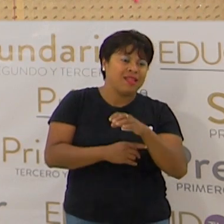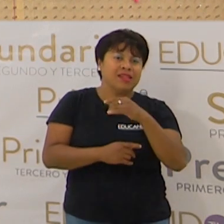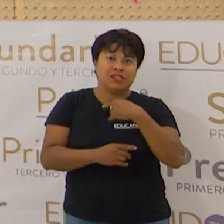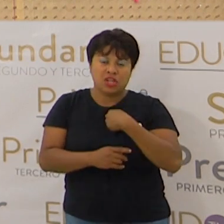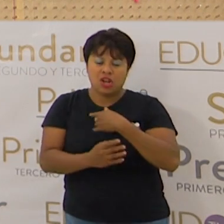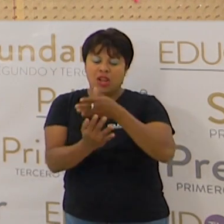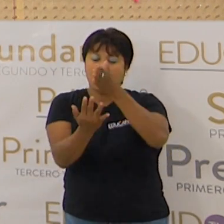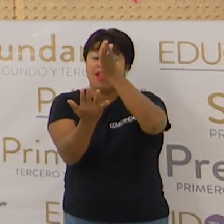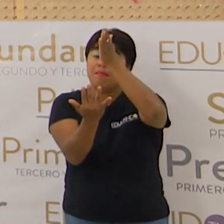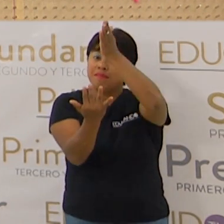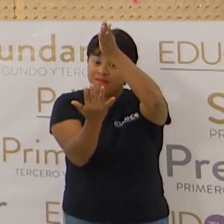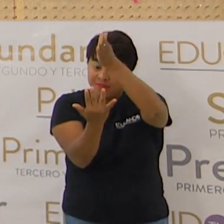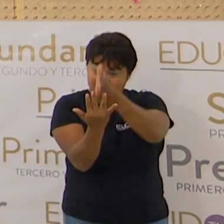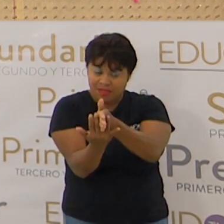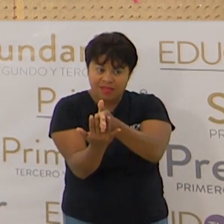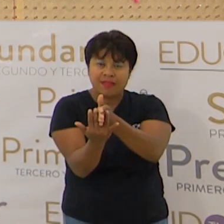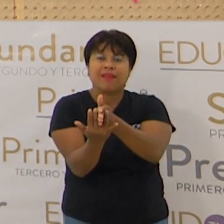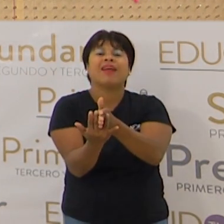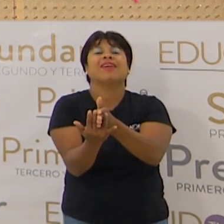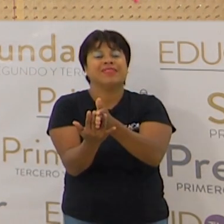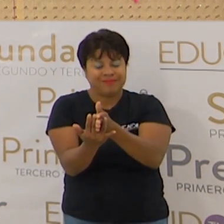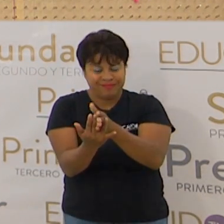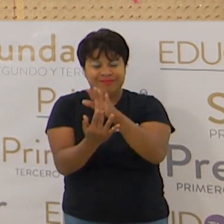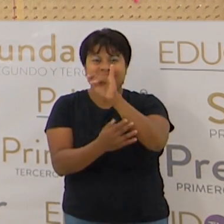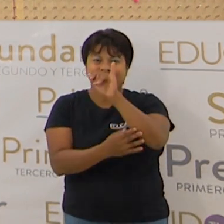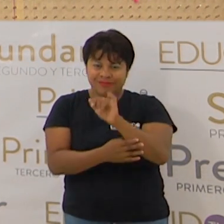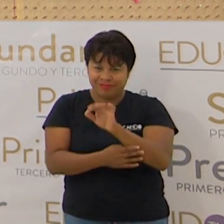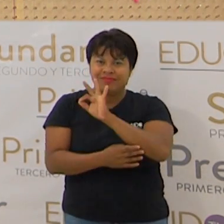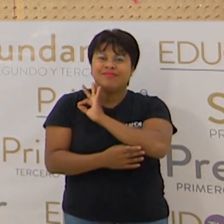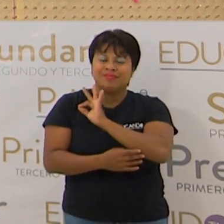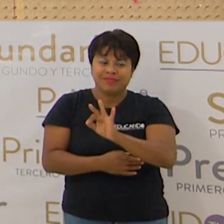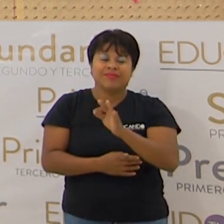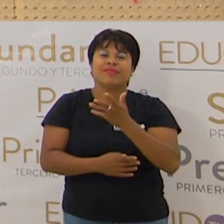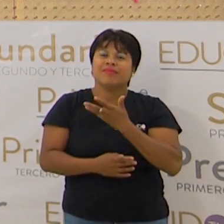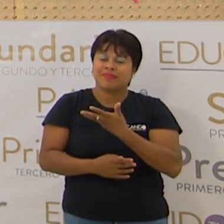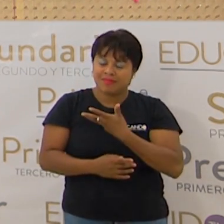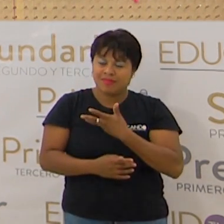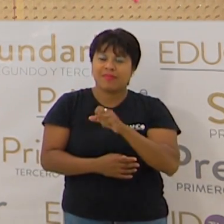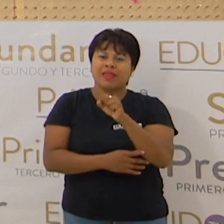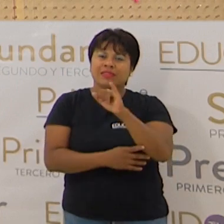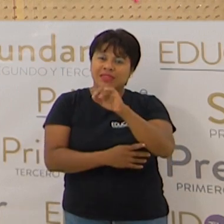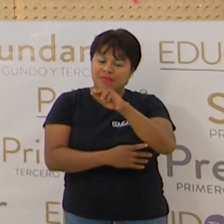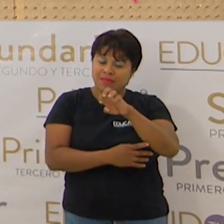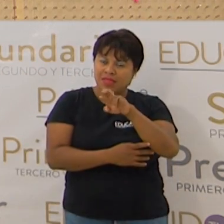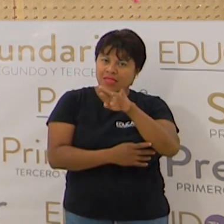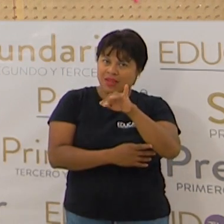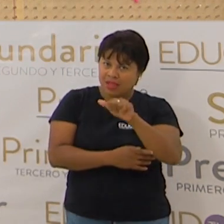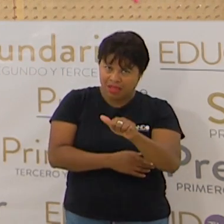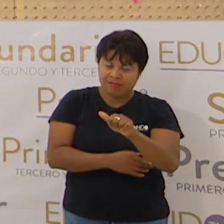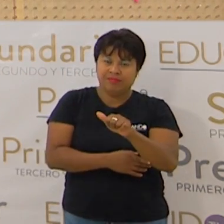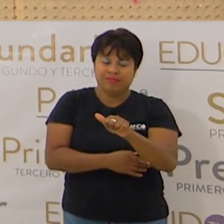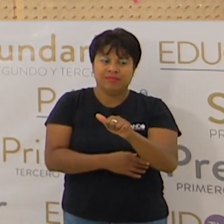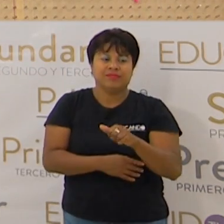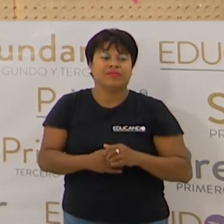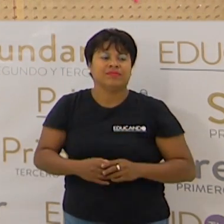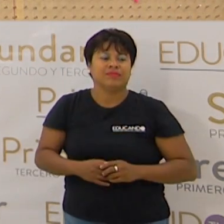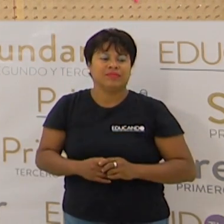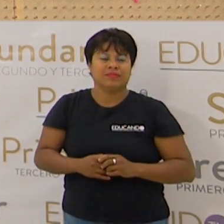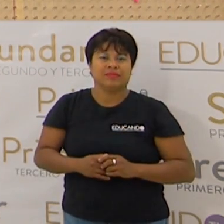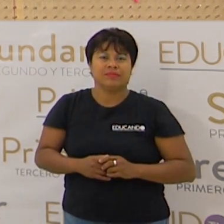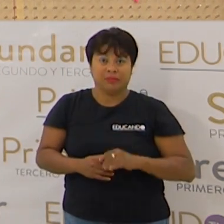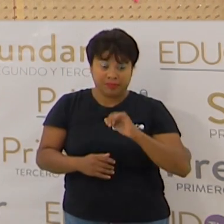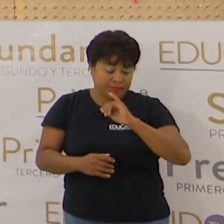lo divido aquí, entonces, ¿qué crees? Aquí sí tiene un eje de